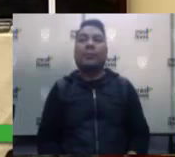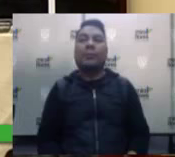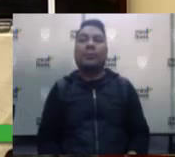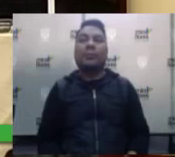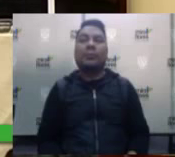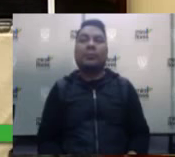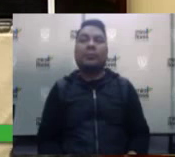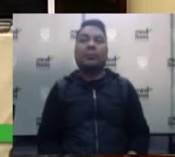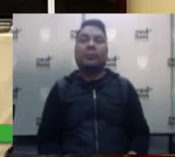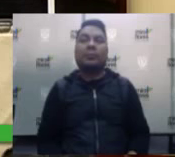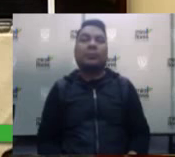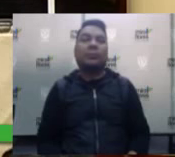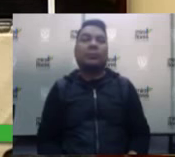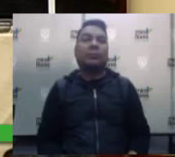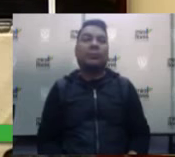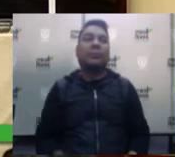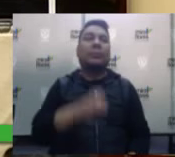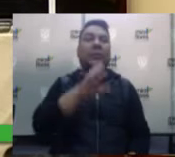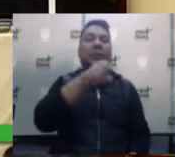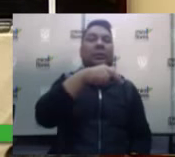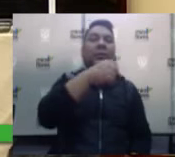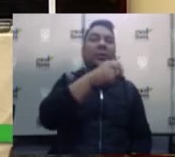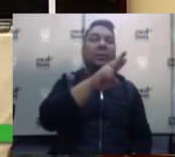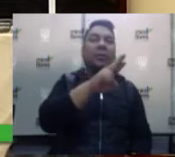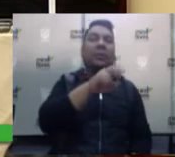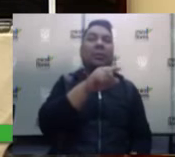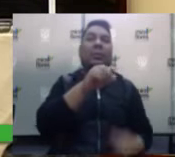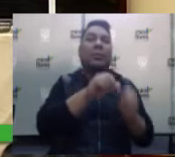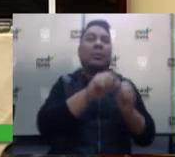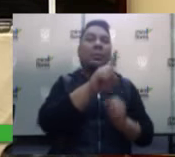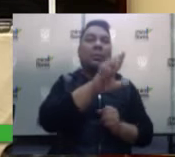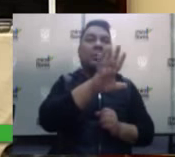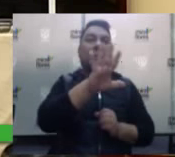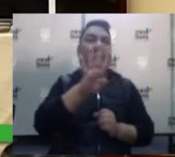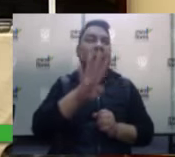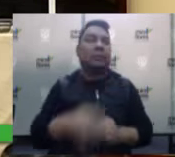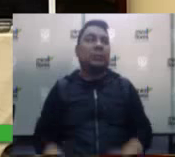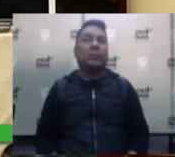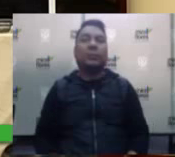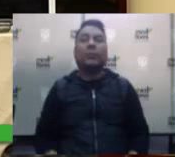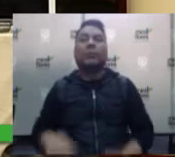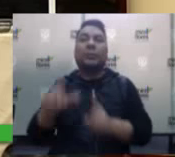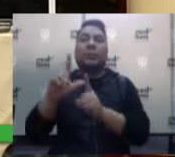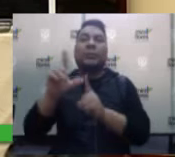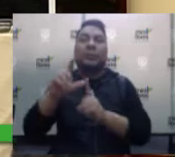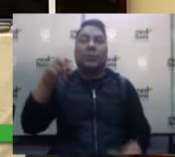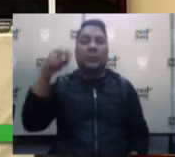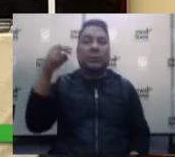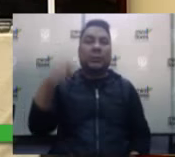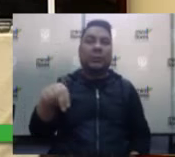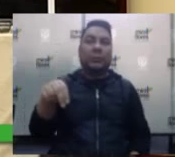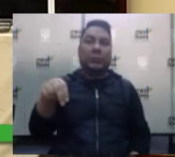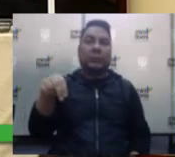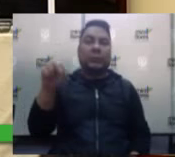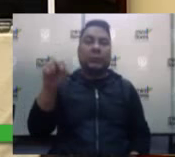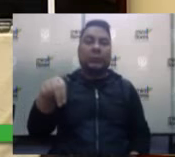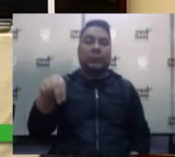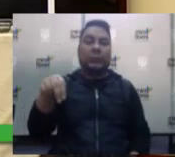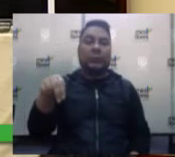Ubicación 53, avenida Comandante Espinar, cuadra 1, frente al 154. Letra N.